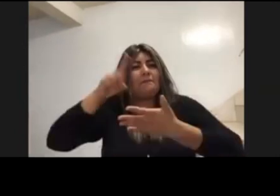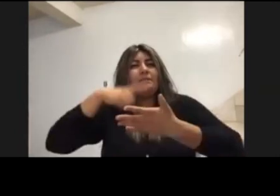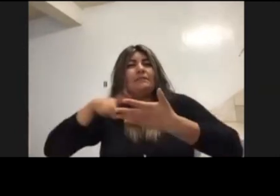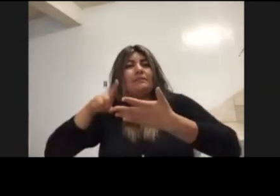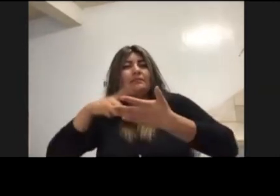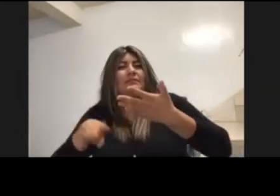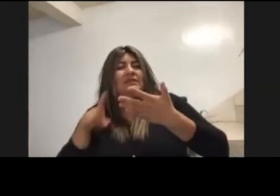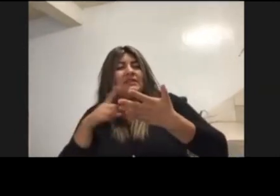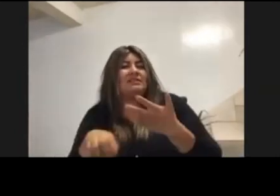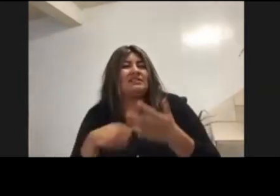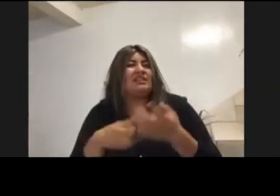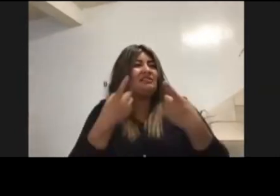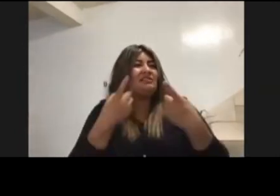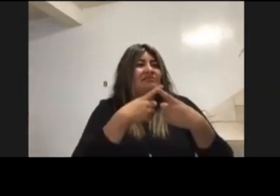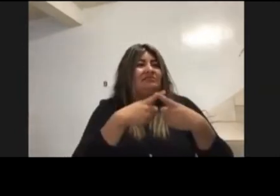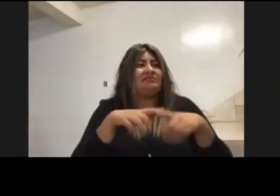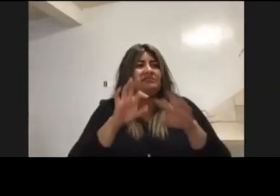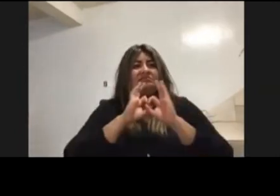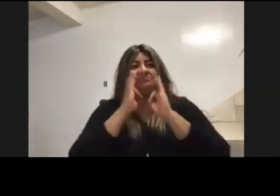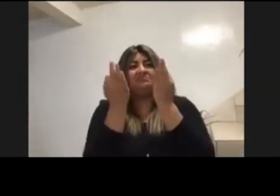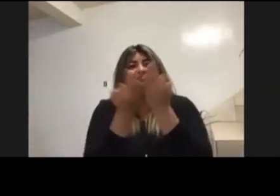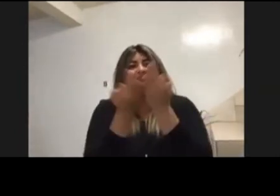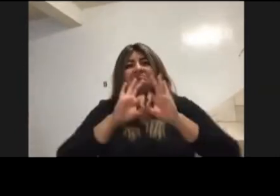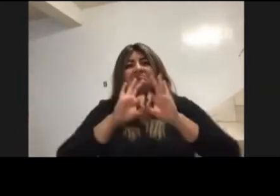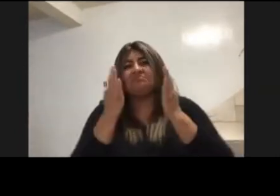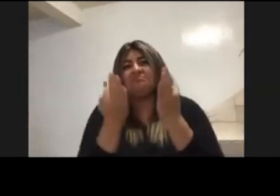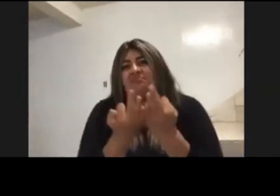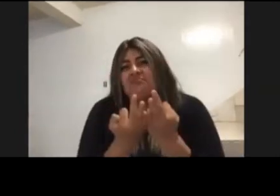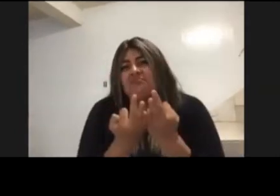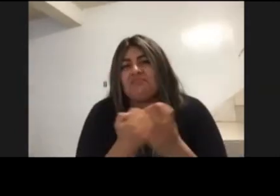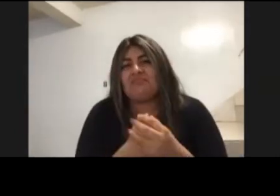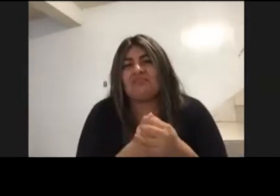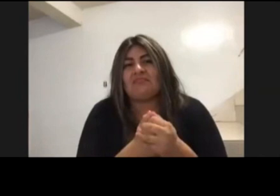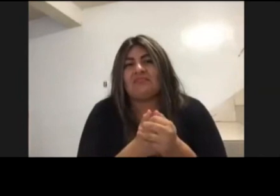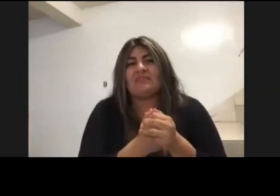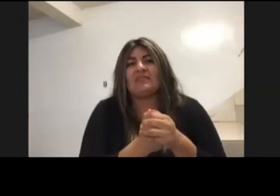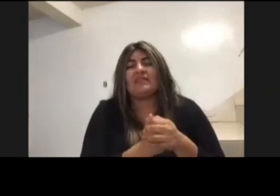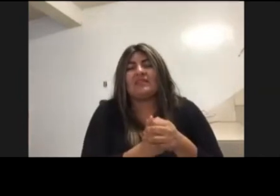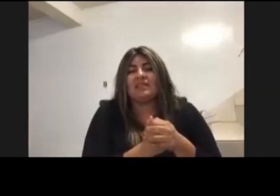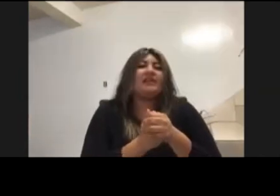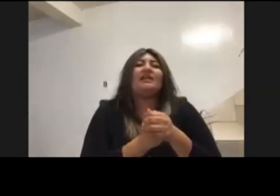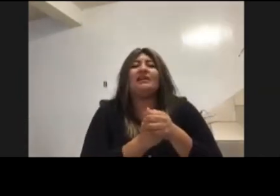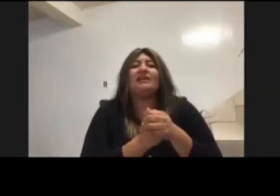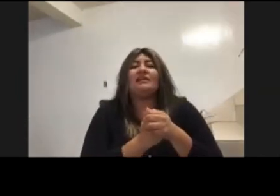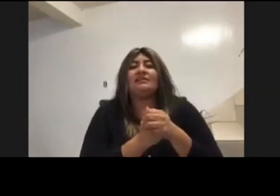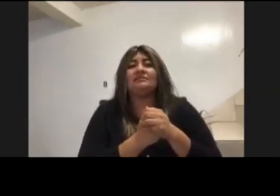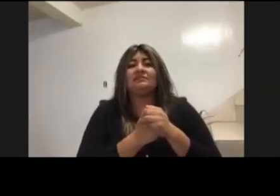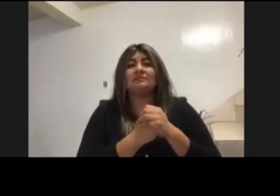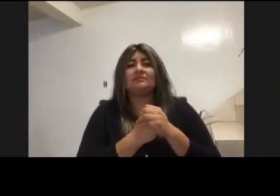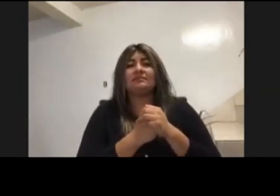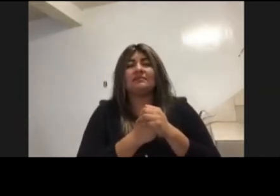de Educación ha dado tal posibilidad de manejo